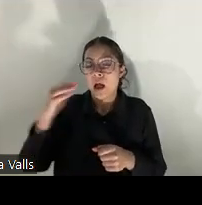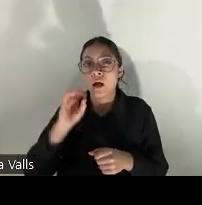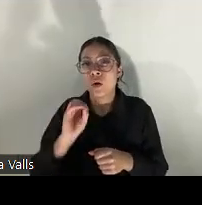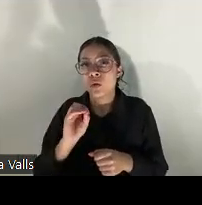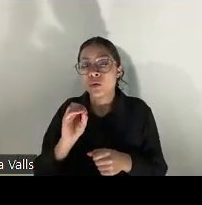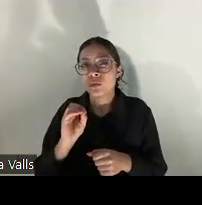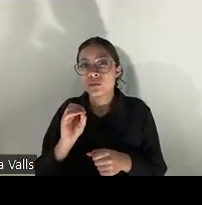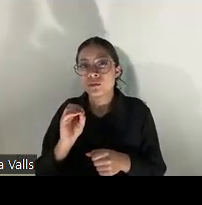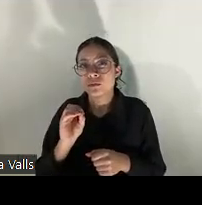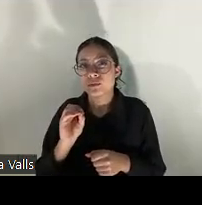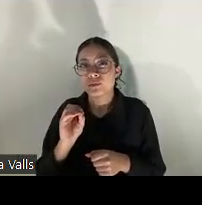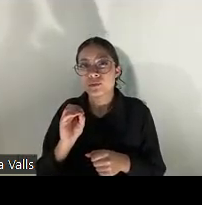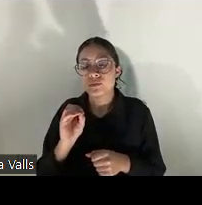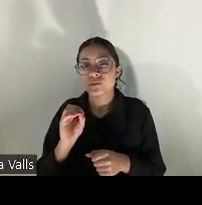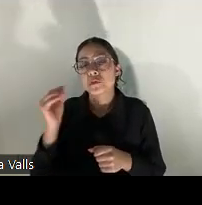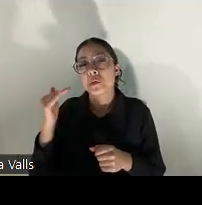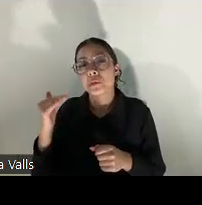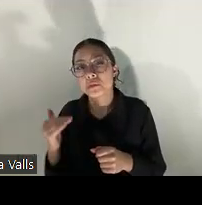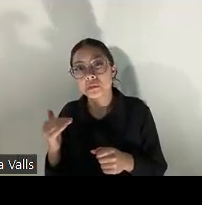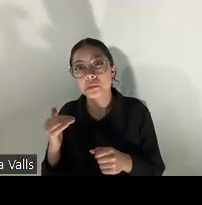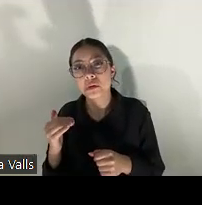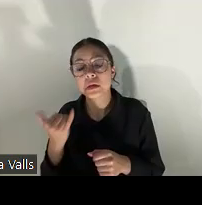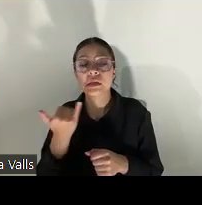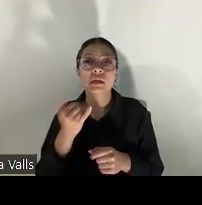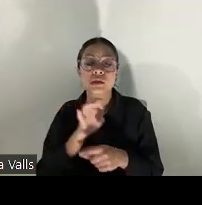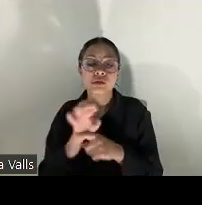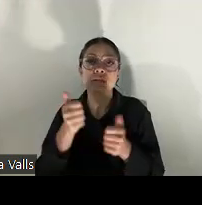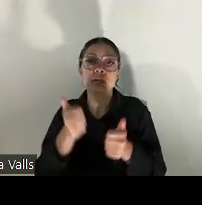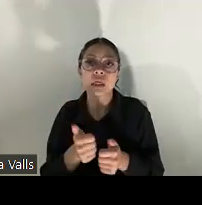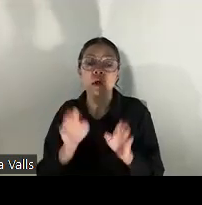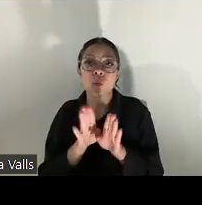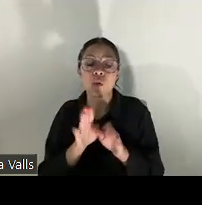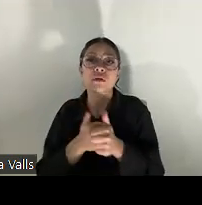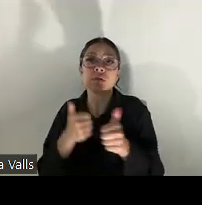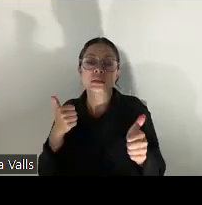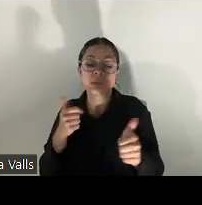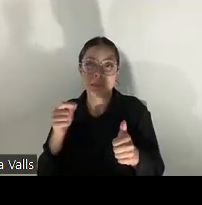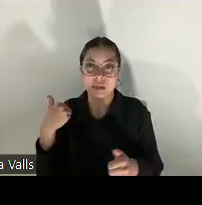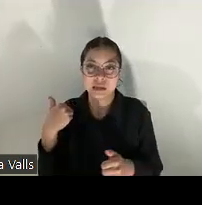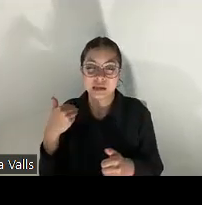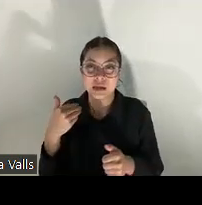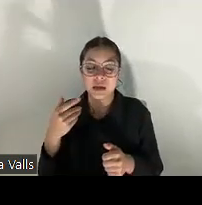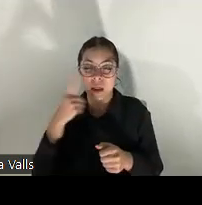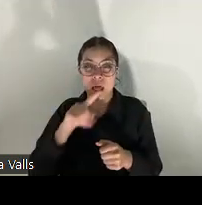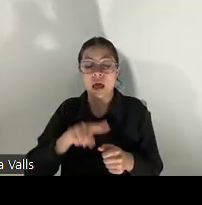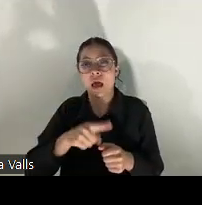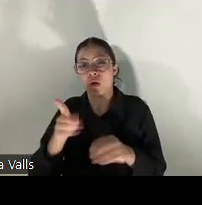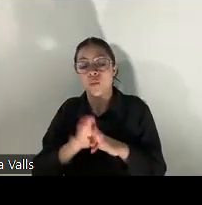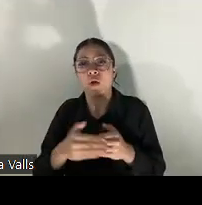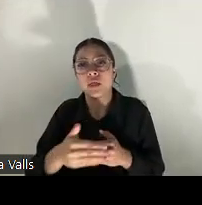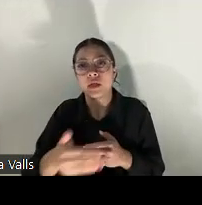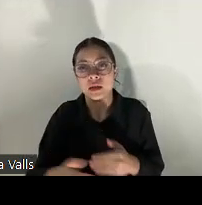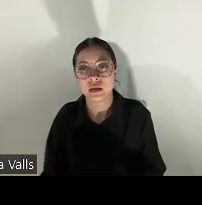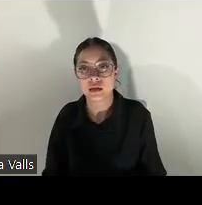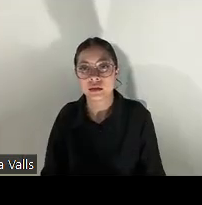sea un tono muy bajito y que entonces se nos quede también atrasado el hombro al ir girando hacia adelante. Que